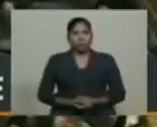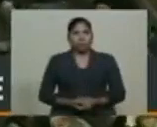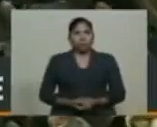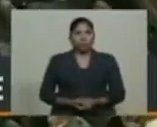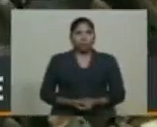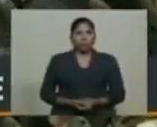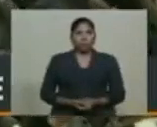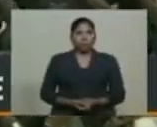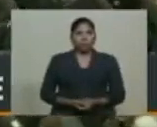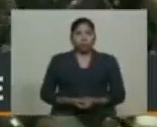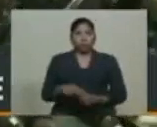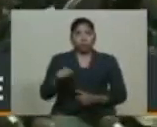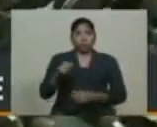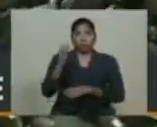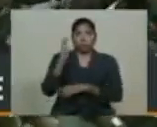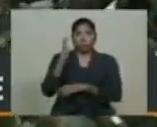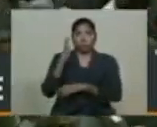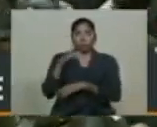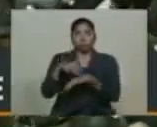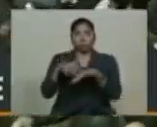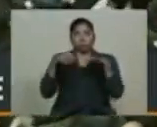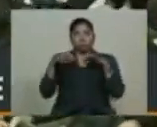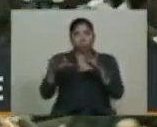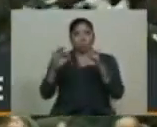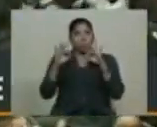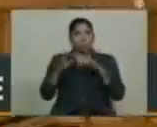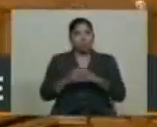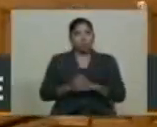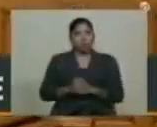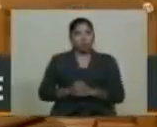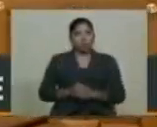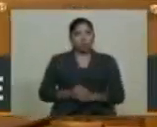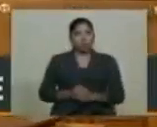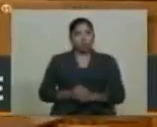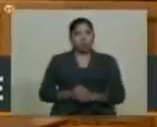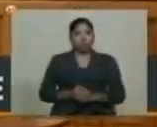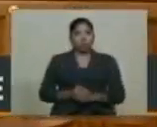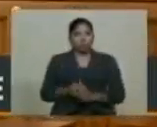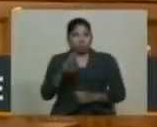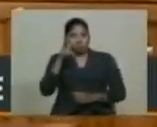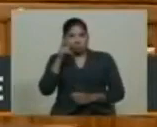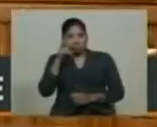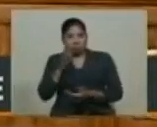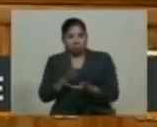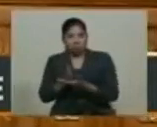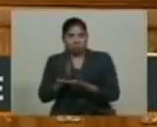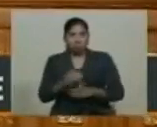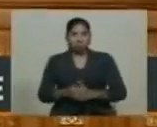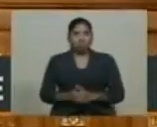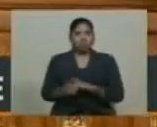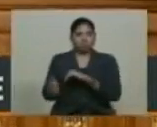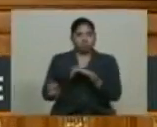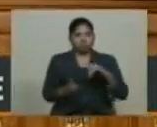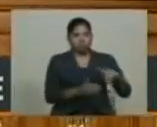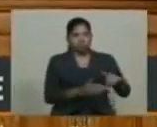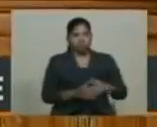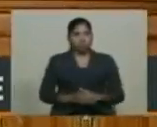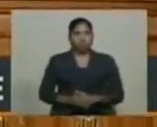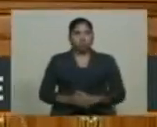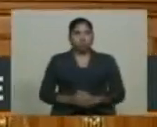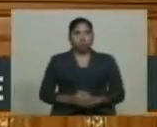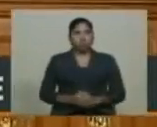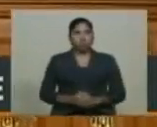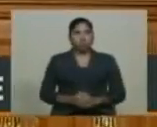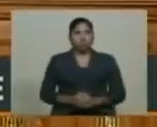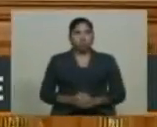sesión solemne que realiza la Asamblea Nacional Constituyente. Seguimos escuchando sus declaraciones. Pueblo de Venezuela, esa